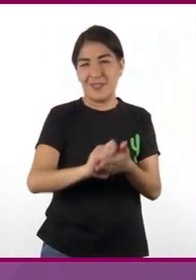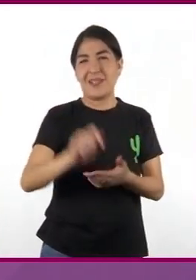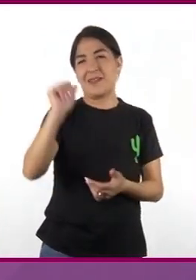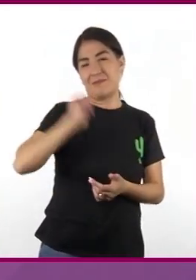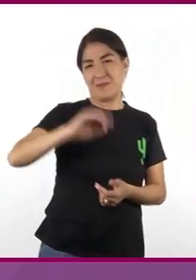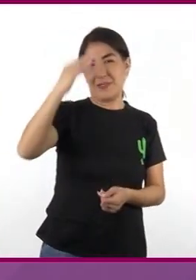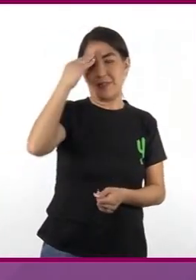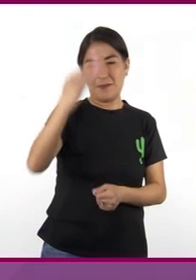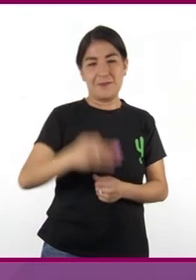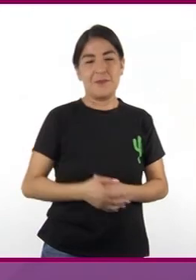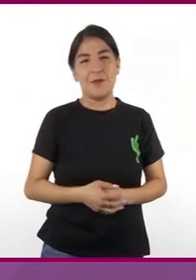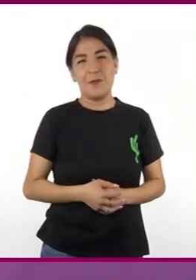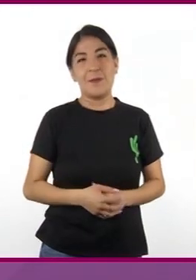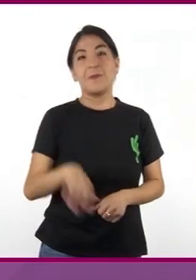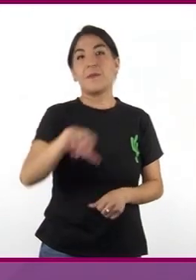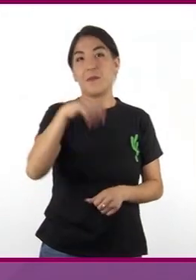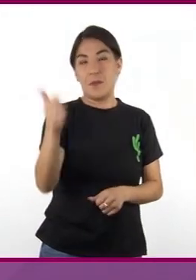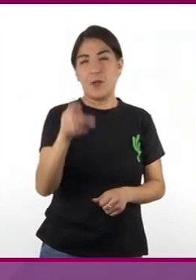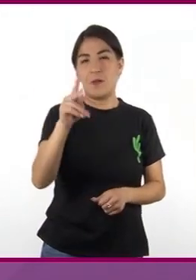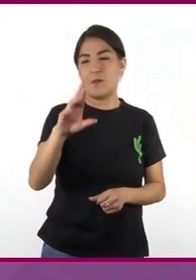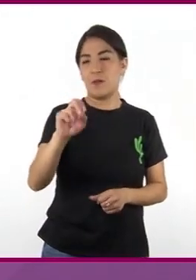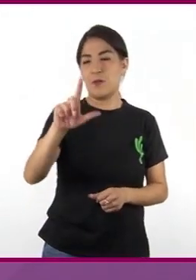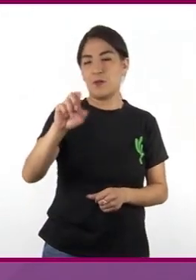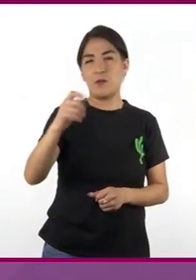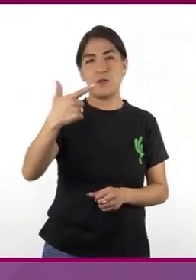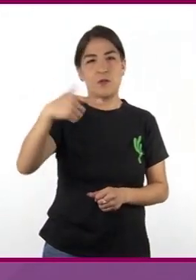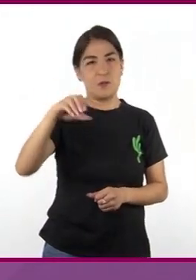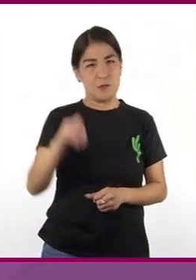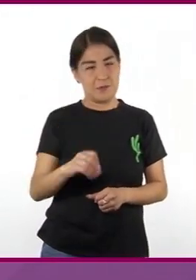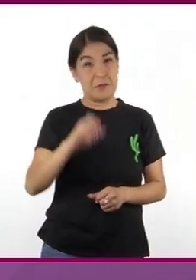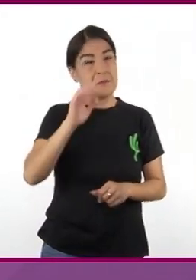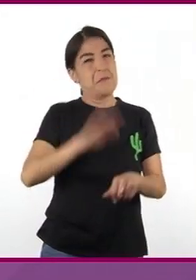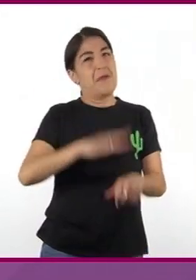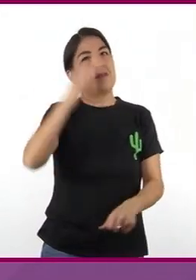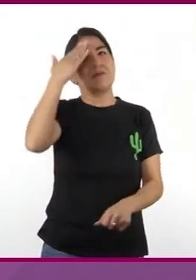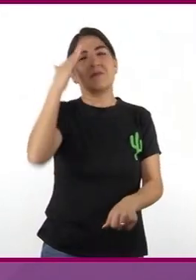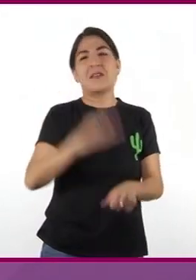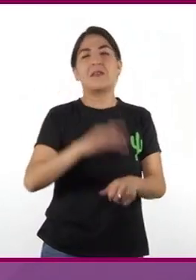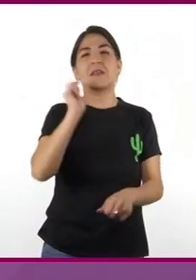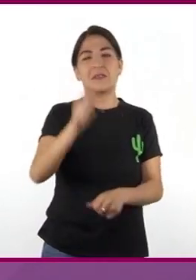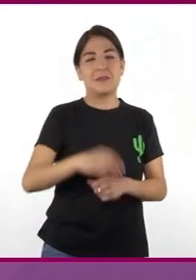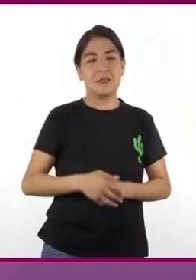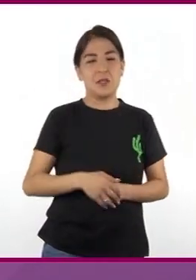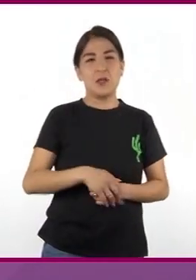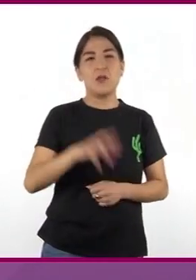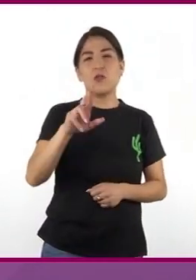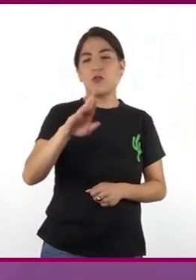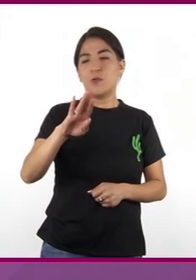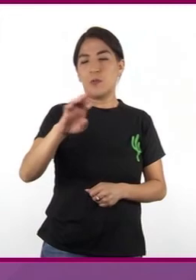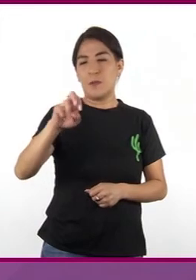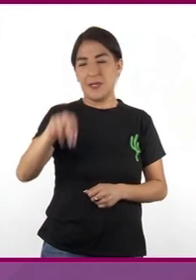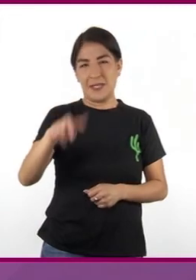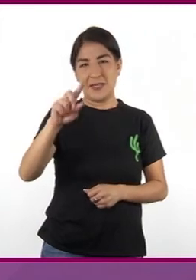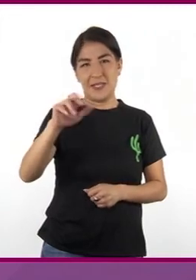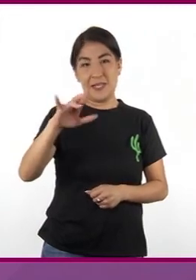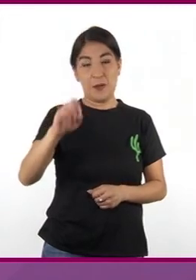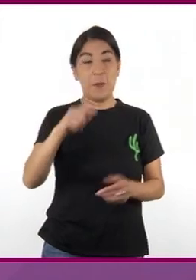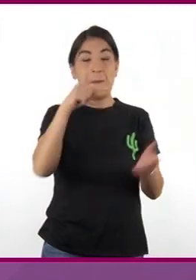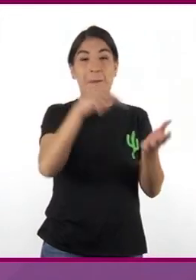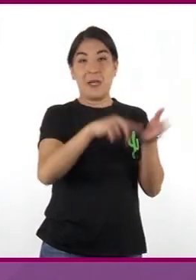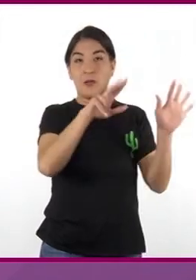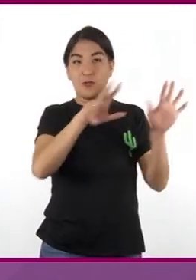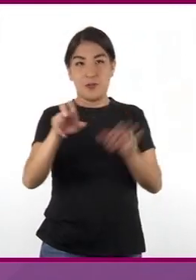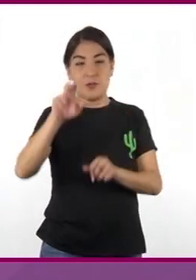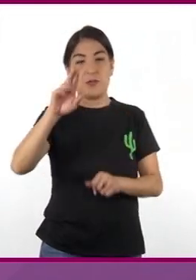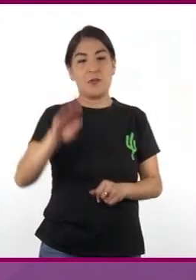Otro prólogo memorable es el que Rubén Darío escribe para Prosas Profanas de 1896, donde